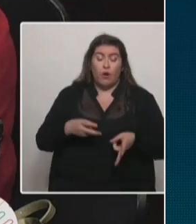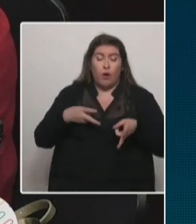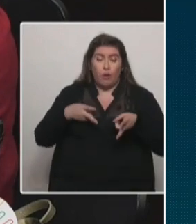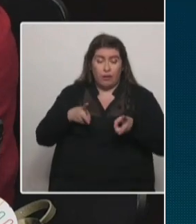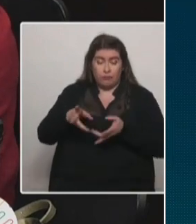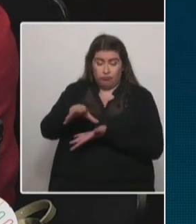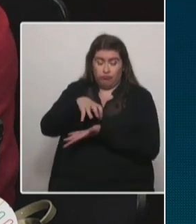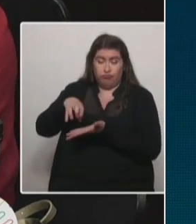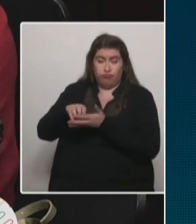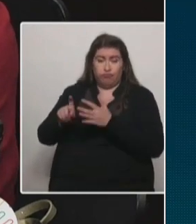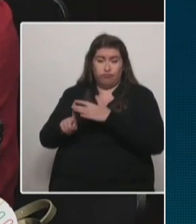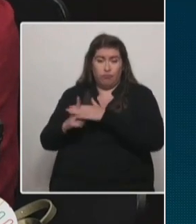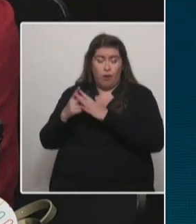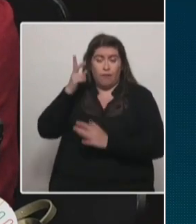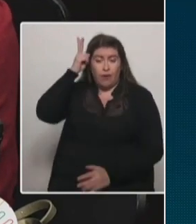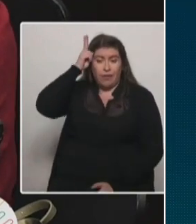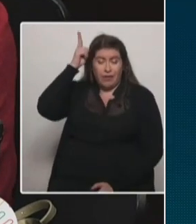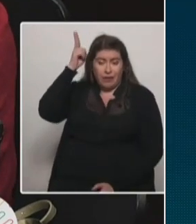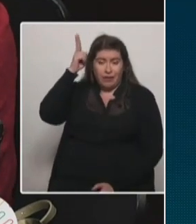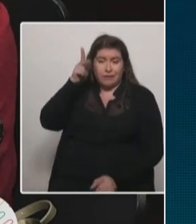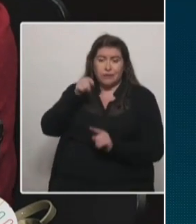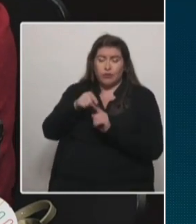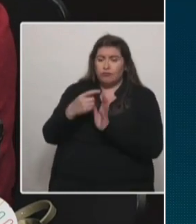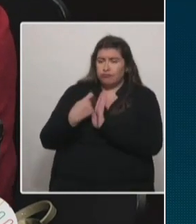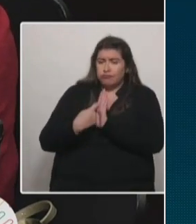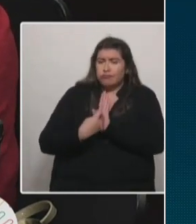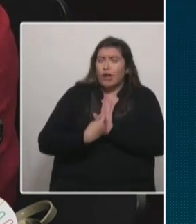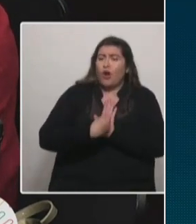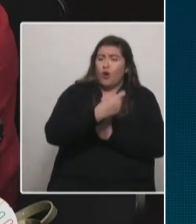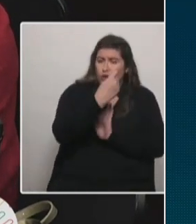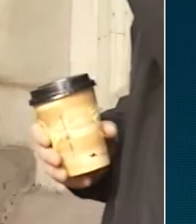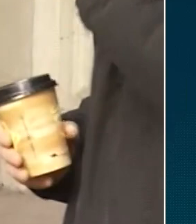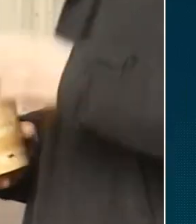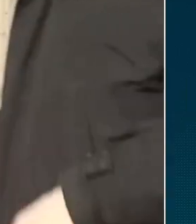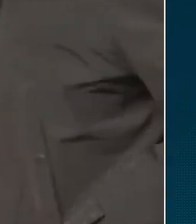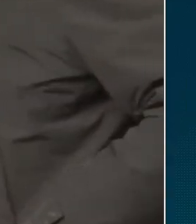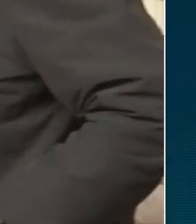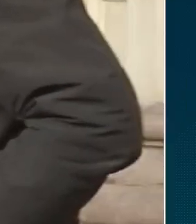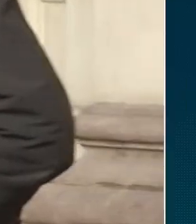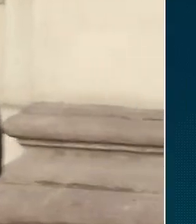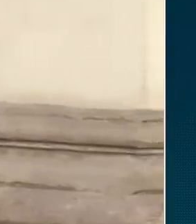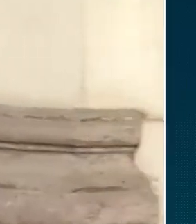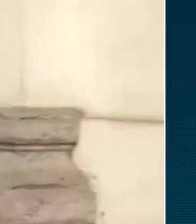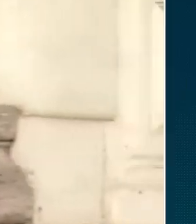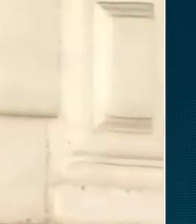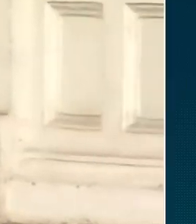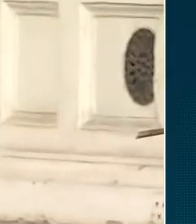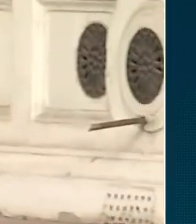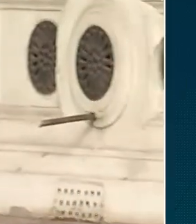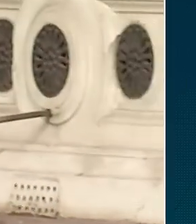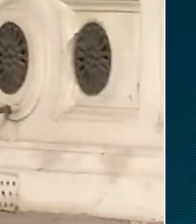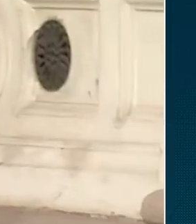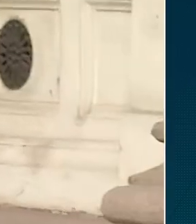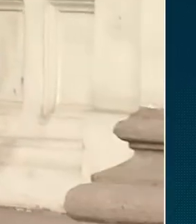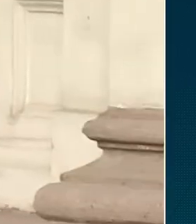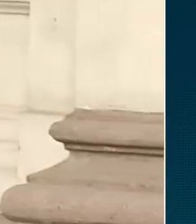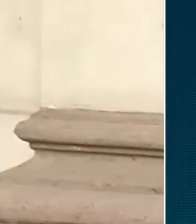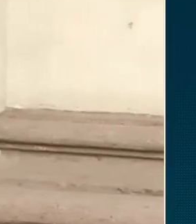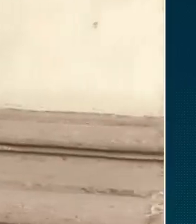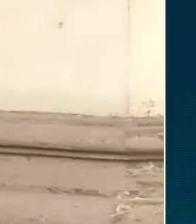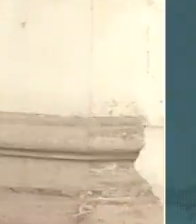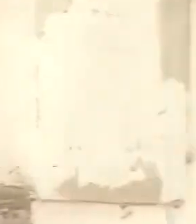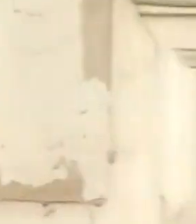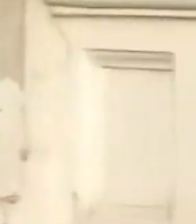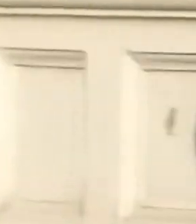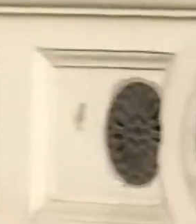pero hemos avanzado a pesar de todas las dificultades hay resultados concretos han habido muchas votaciones y vamos a ir adelante bueno de verdad